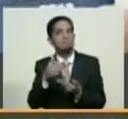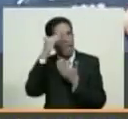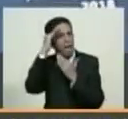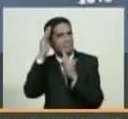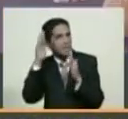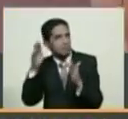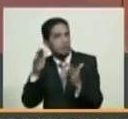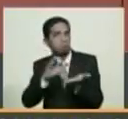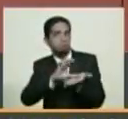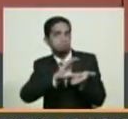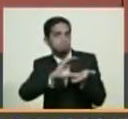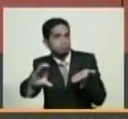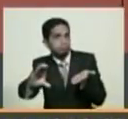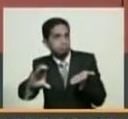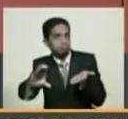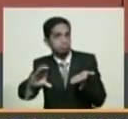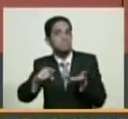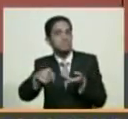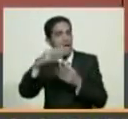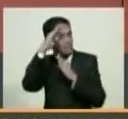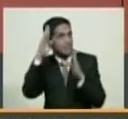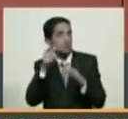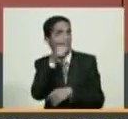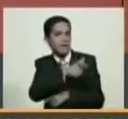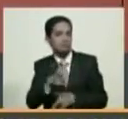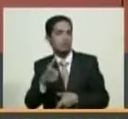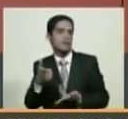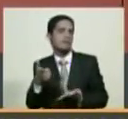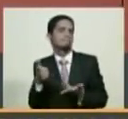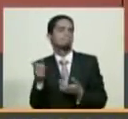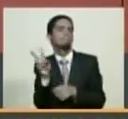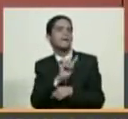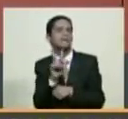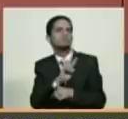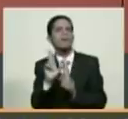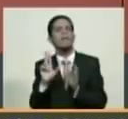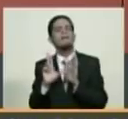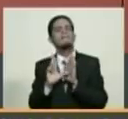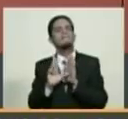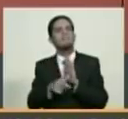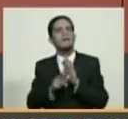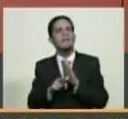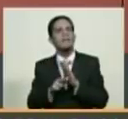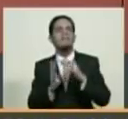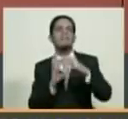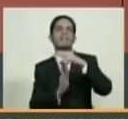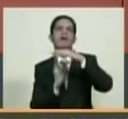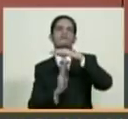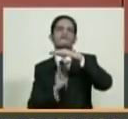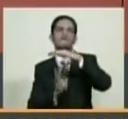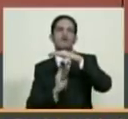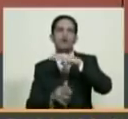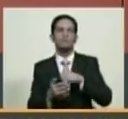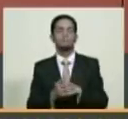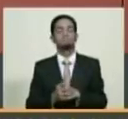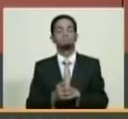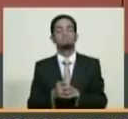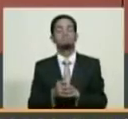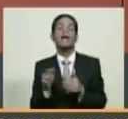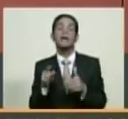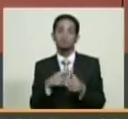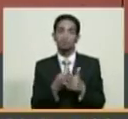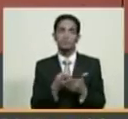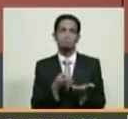atención de estos hermanos y hermanas venezolanas que están en Colombia. Y les decimos, en nombre del presidente Nicolás Maduro, a todos y a todos,